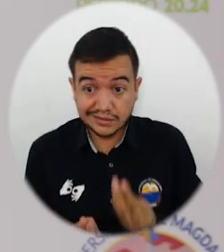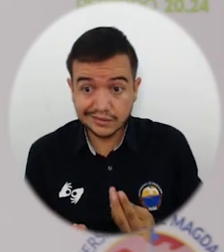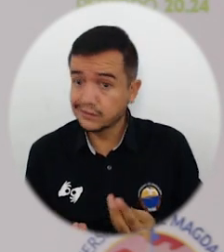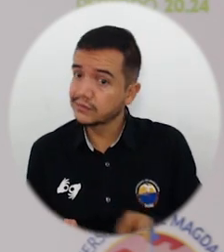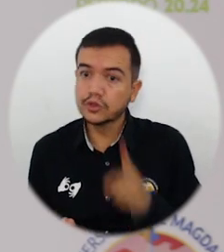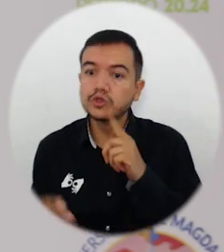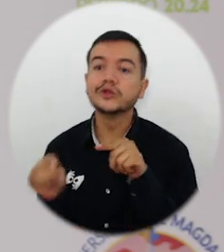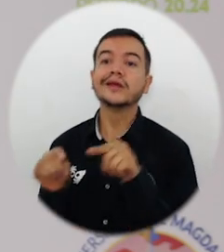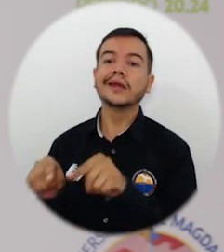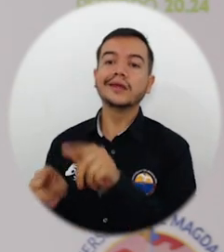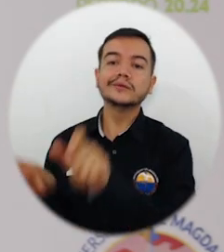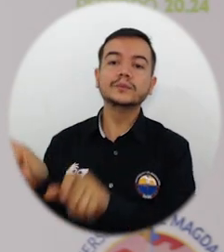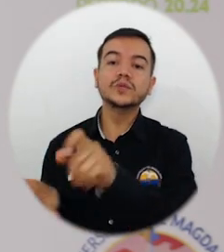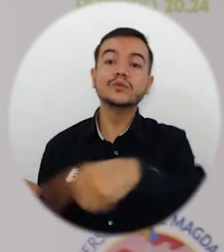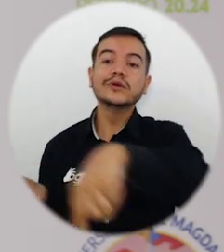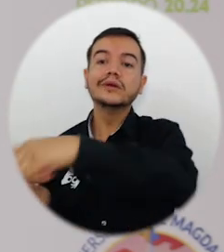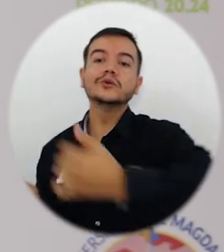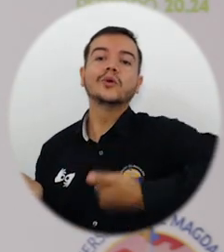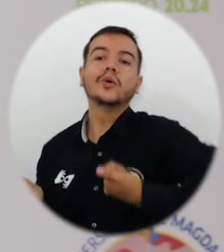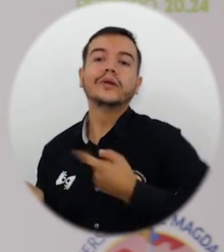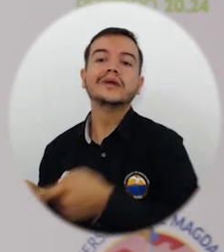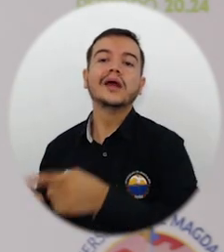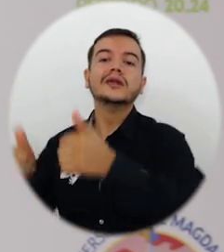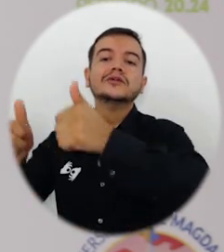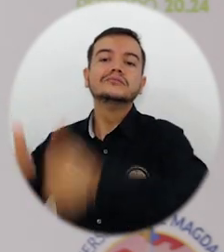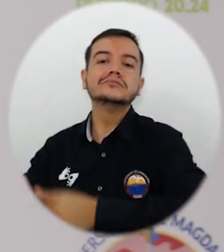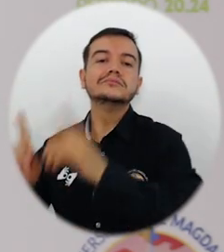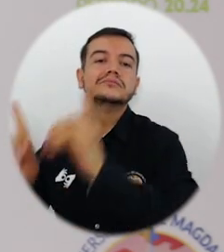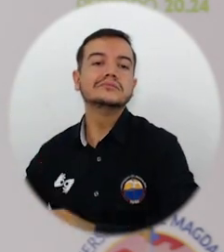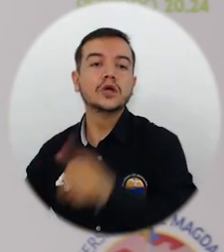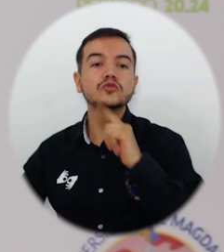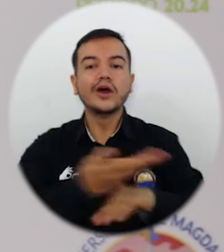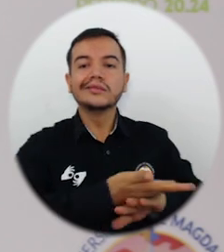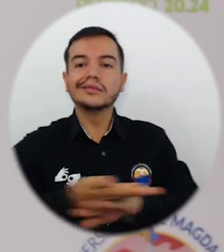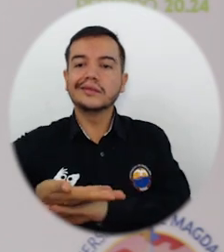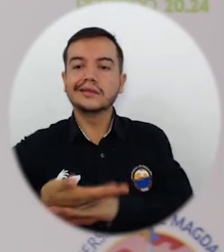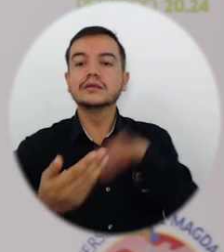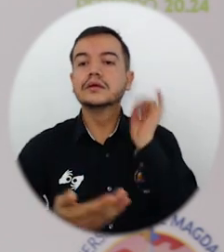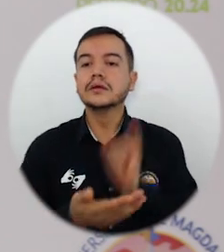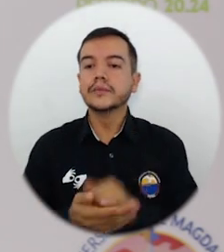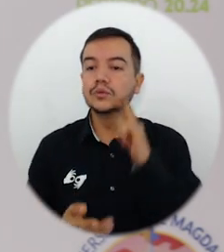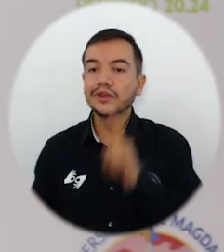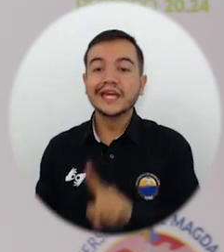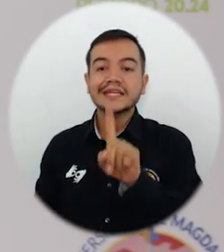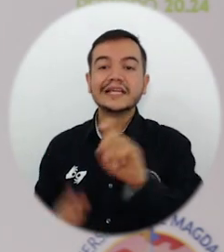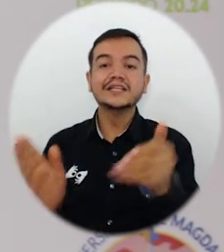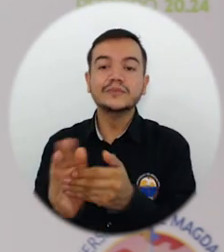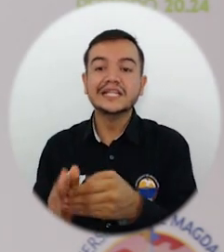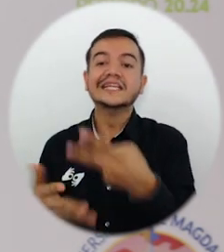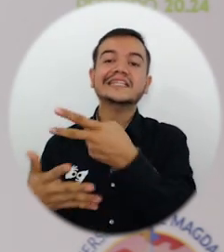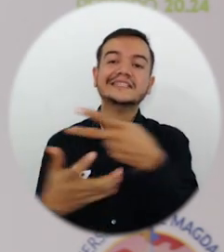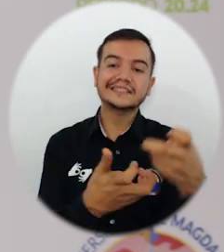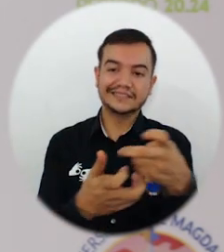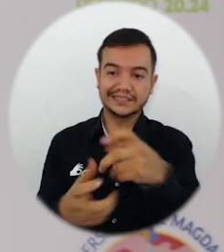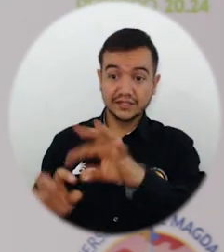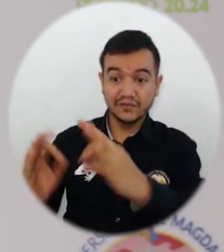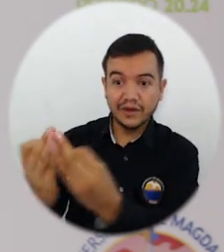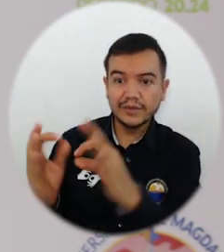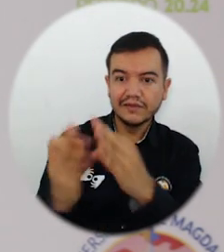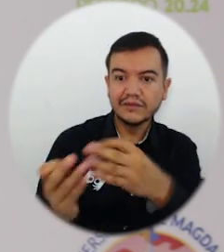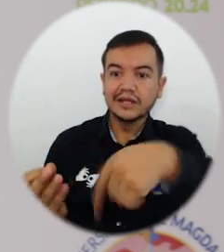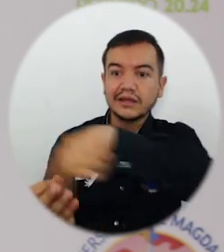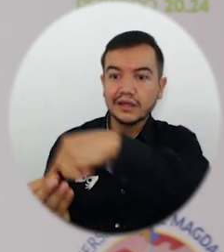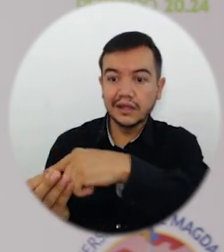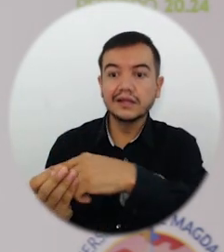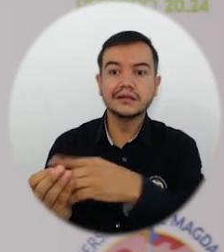espontánea. Estos jóvenes quienes están luchando por los derechos de esas 6.700 familias, de las cuales 5.000 son de Santa Marta y el Magdalena,